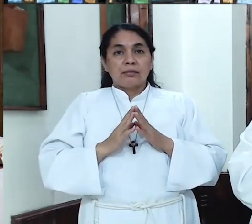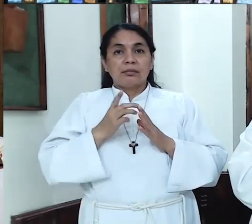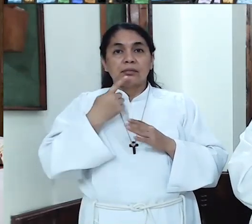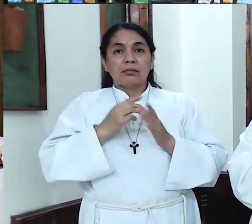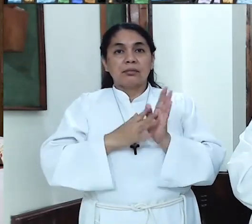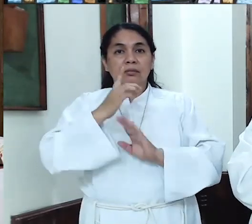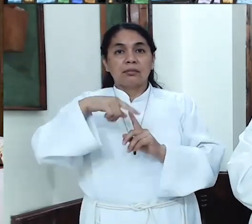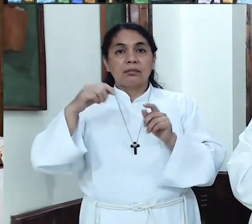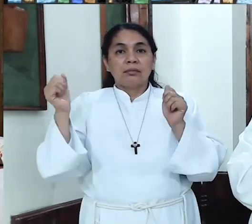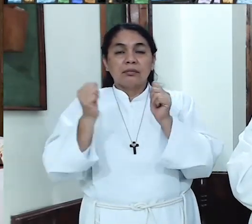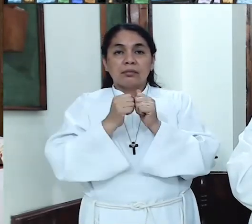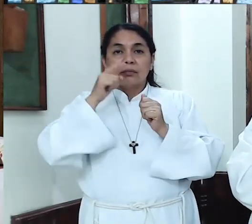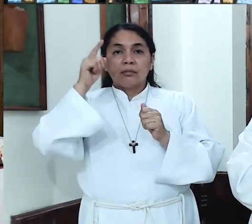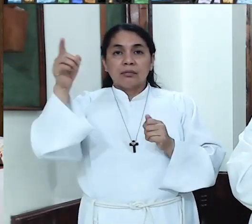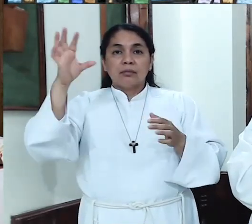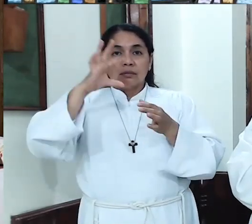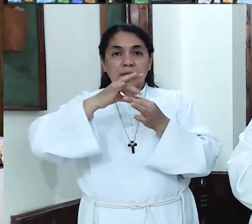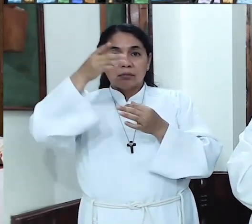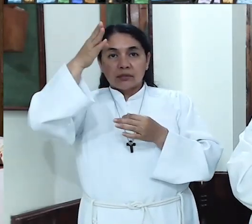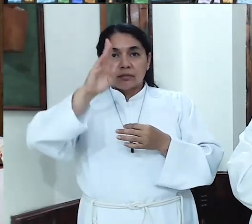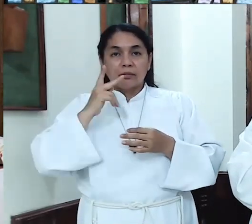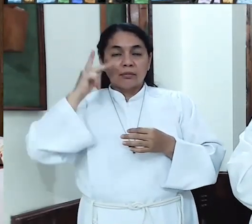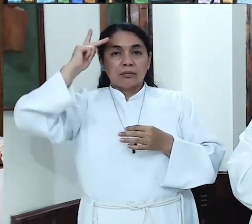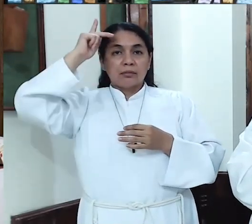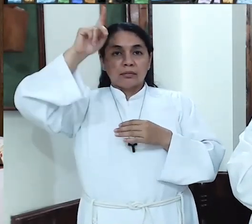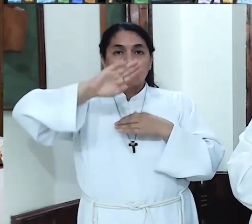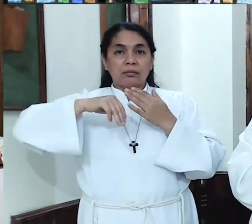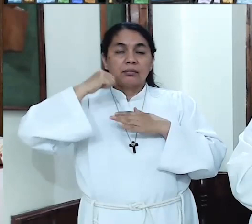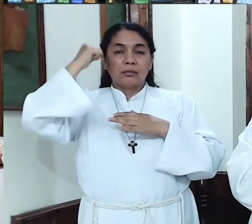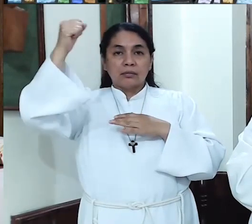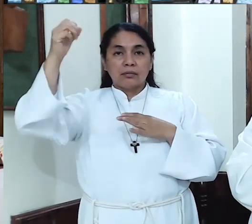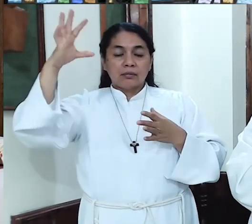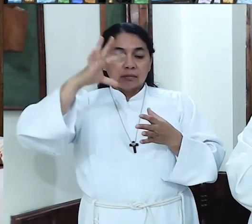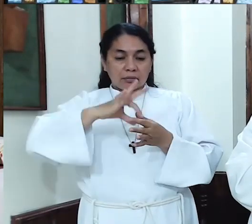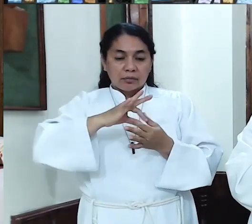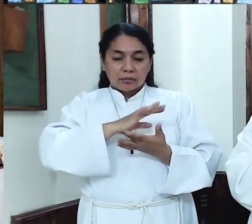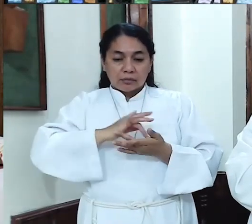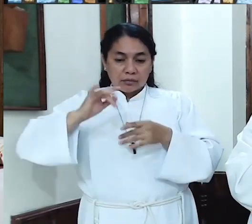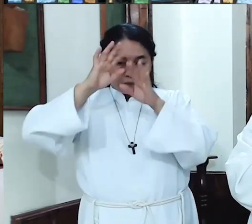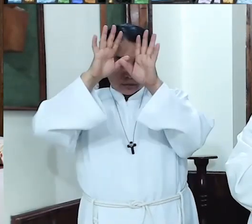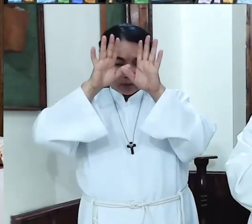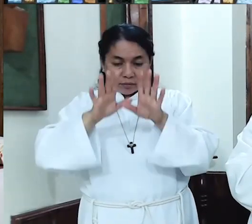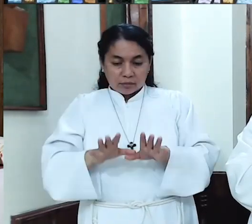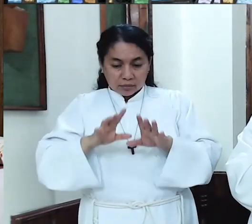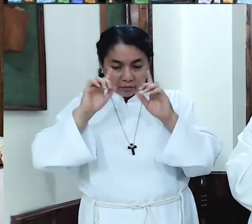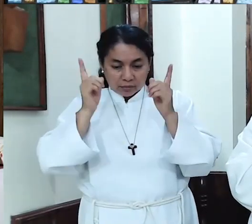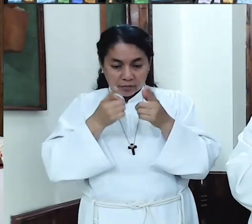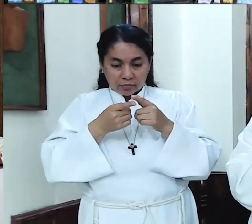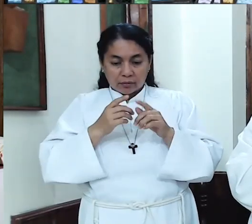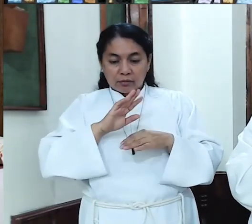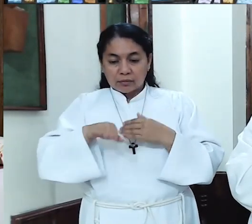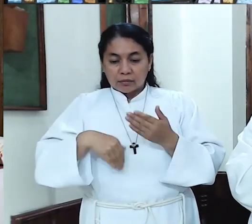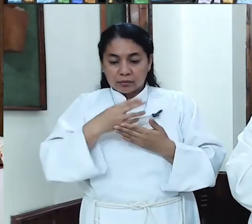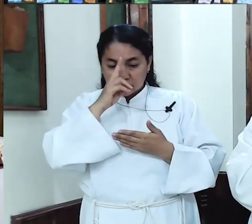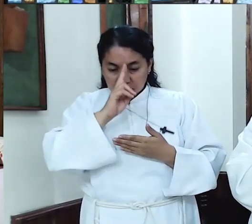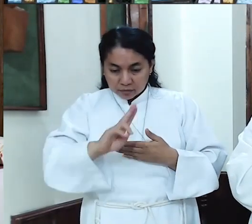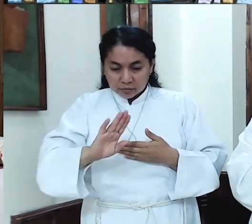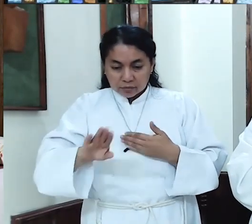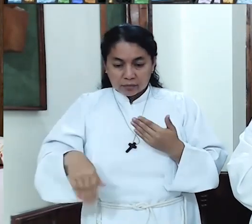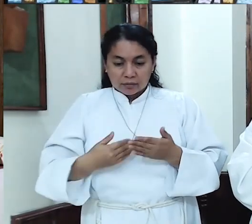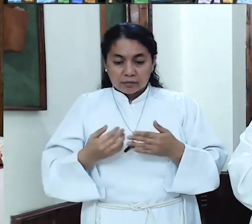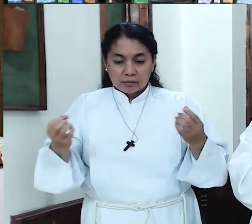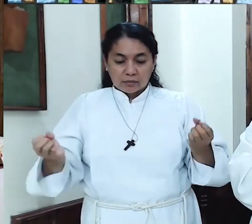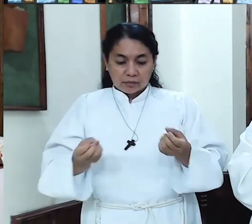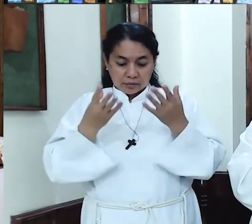Por Cristo, con Él y en Él, a ti Dios Padre Omnipotente, en la unidad del Espíritu Santo,